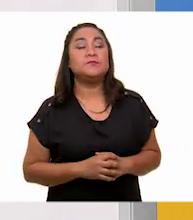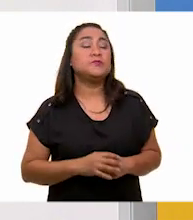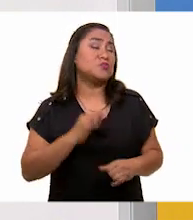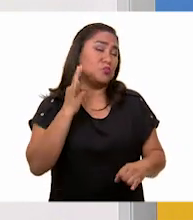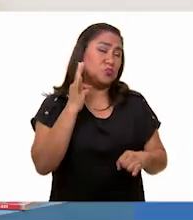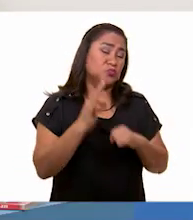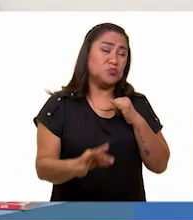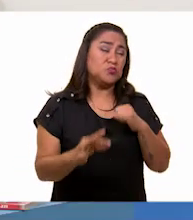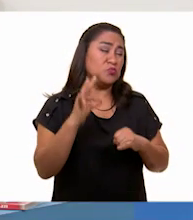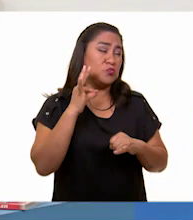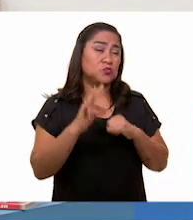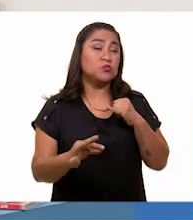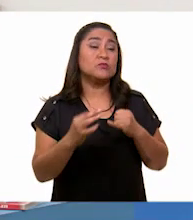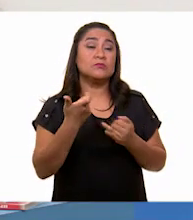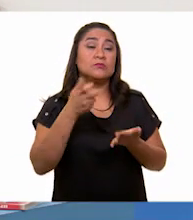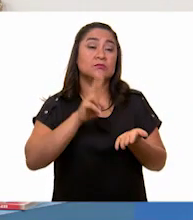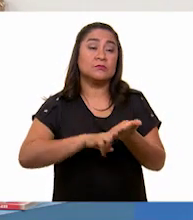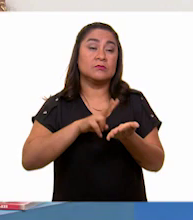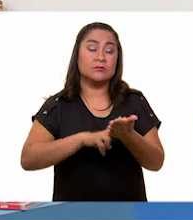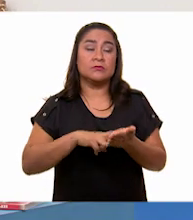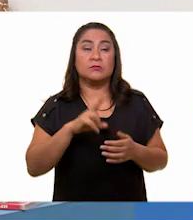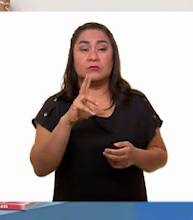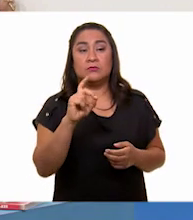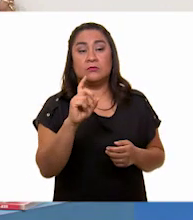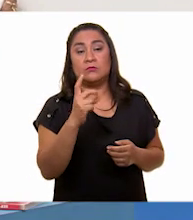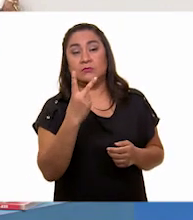último paquete cuesta